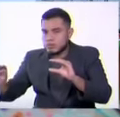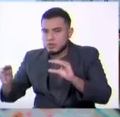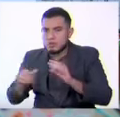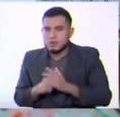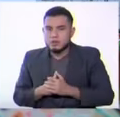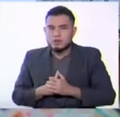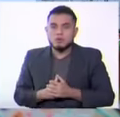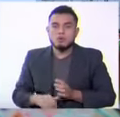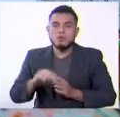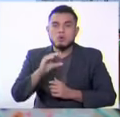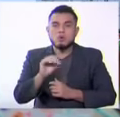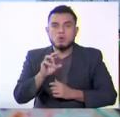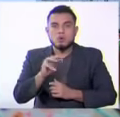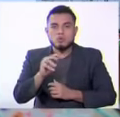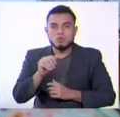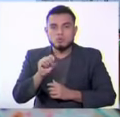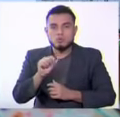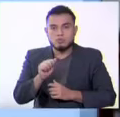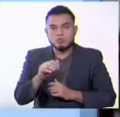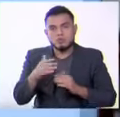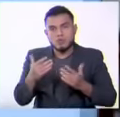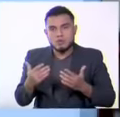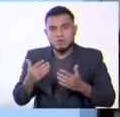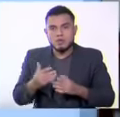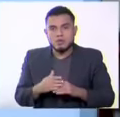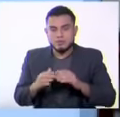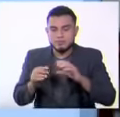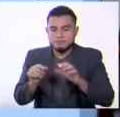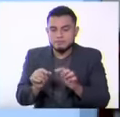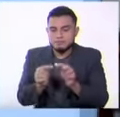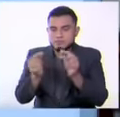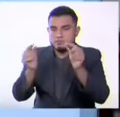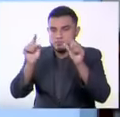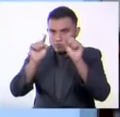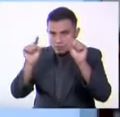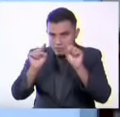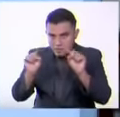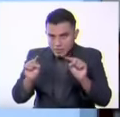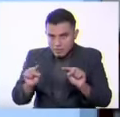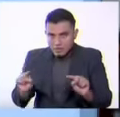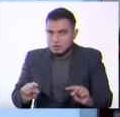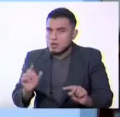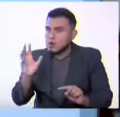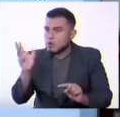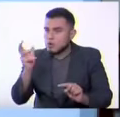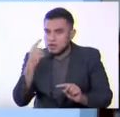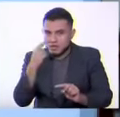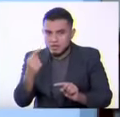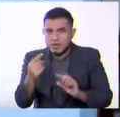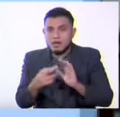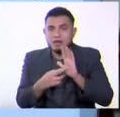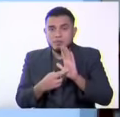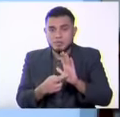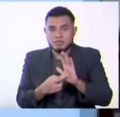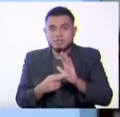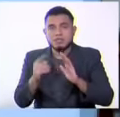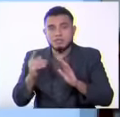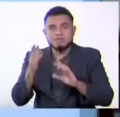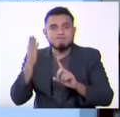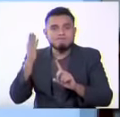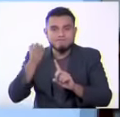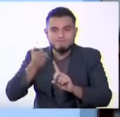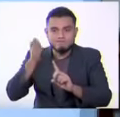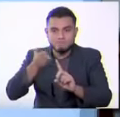los cromosomas, o específicamente en cada cromátida, estas bandas de colores representan regiones